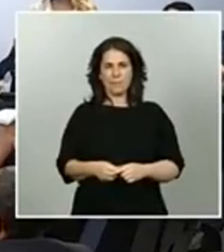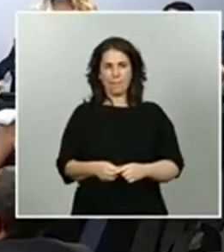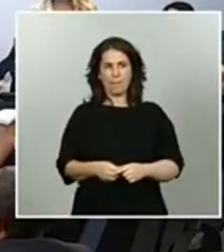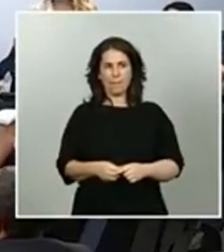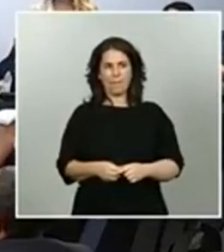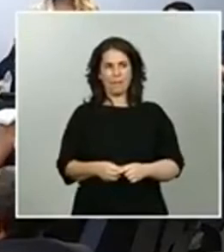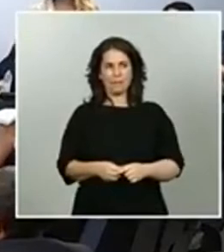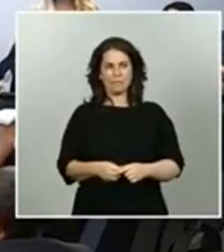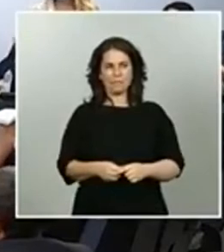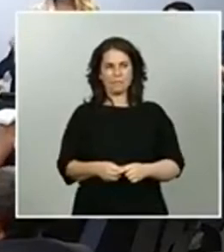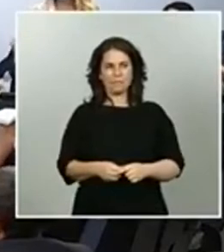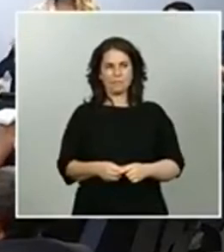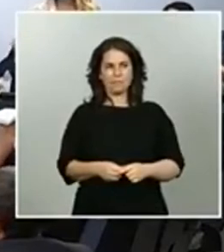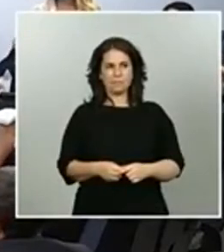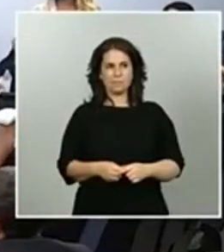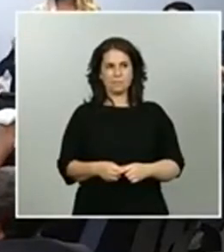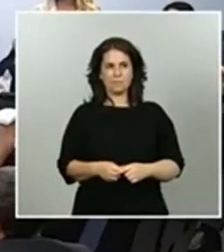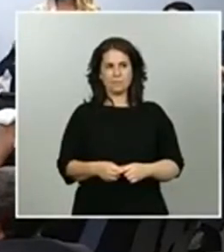Guardi.